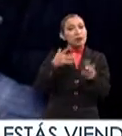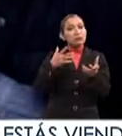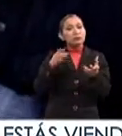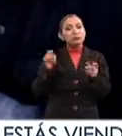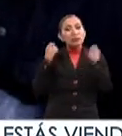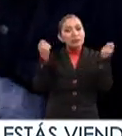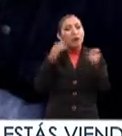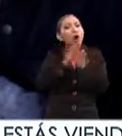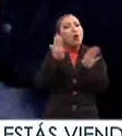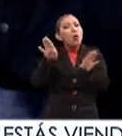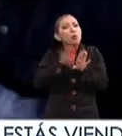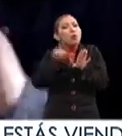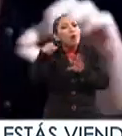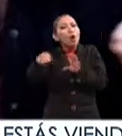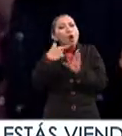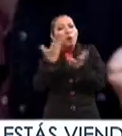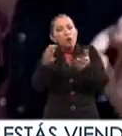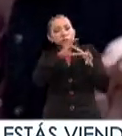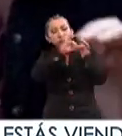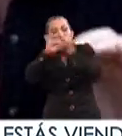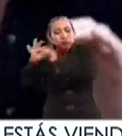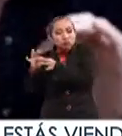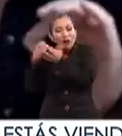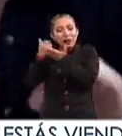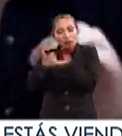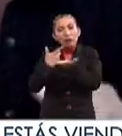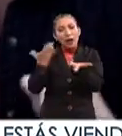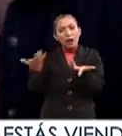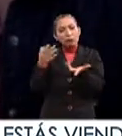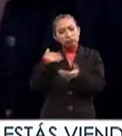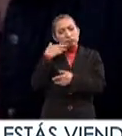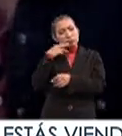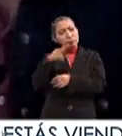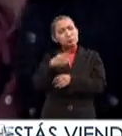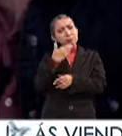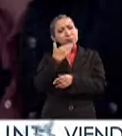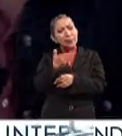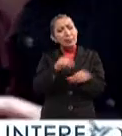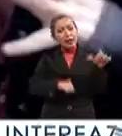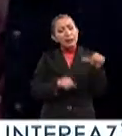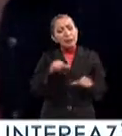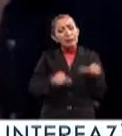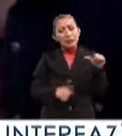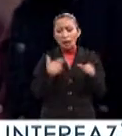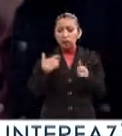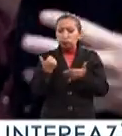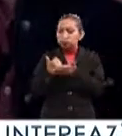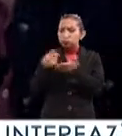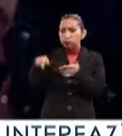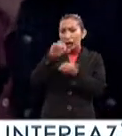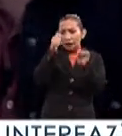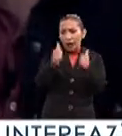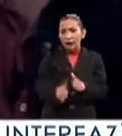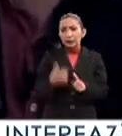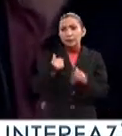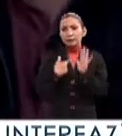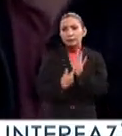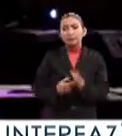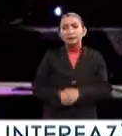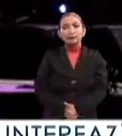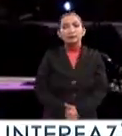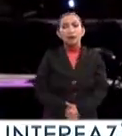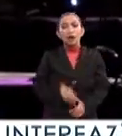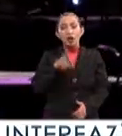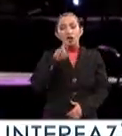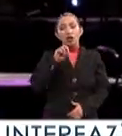alguna manera un eje transversal que realmente justifica muchas de las actividades, digamos, artísticas que presentamos,